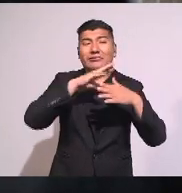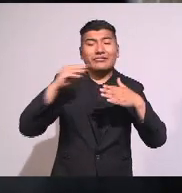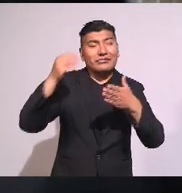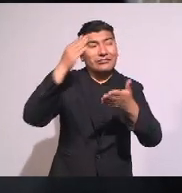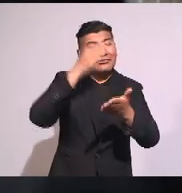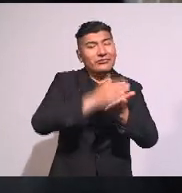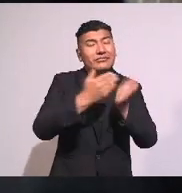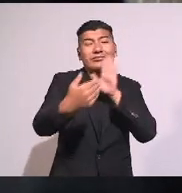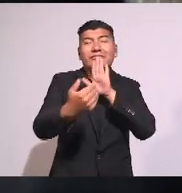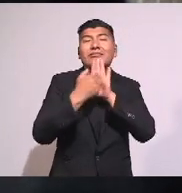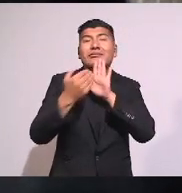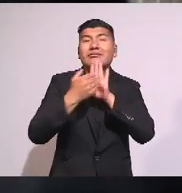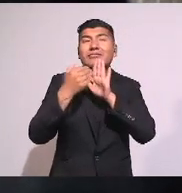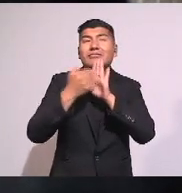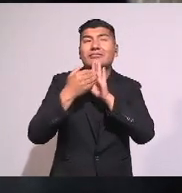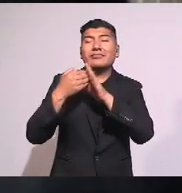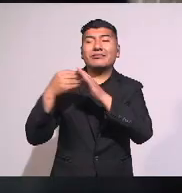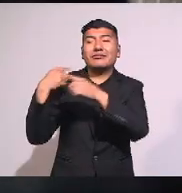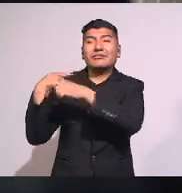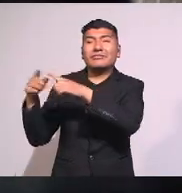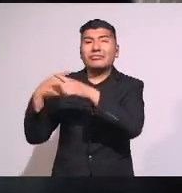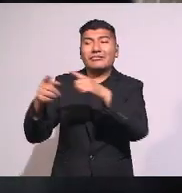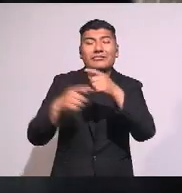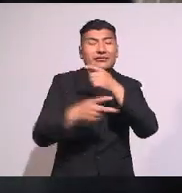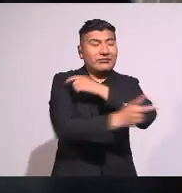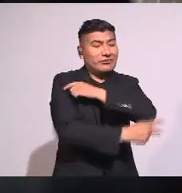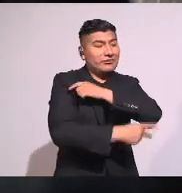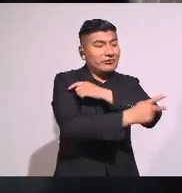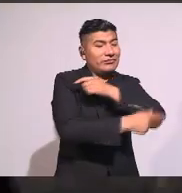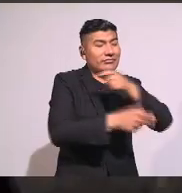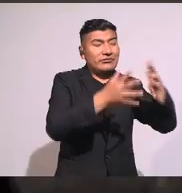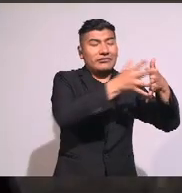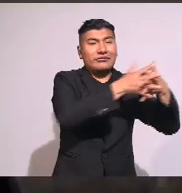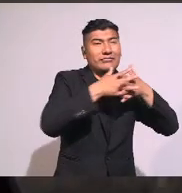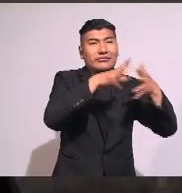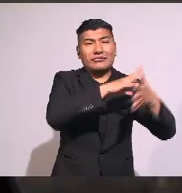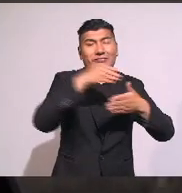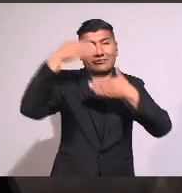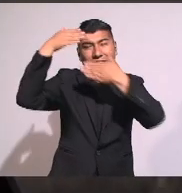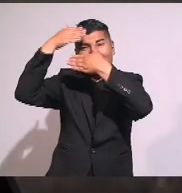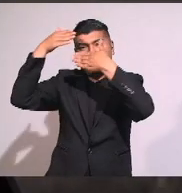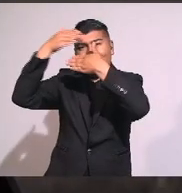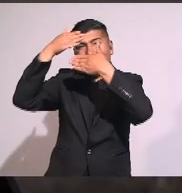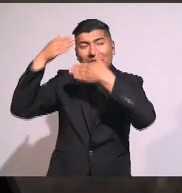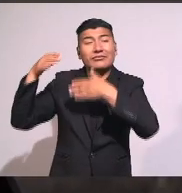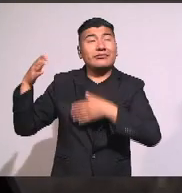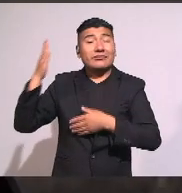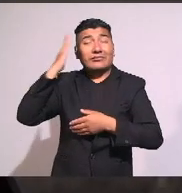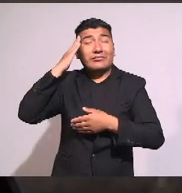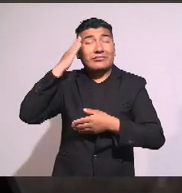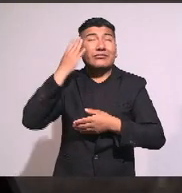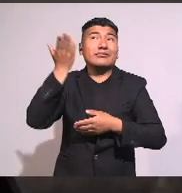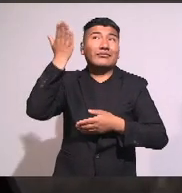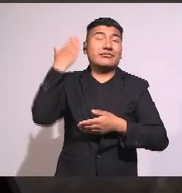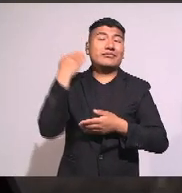los ataques entre los países de Estados Unidos e Irán. Sabemos que la experiencia